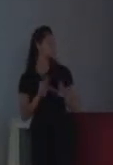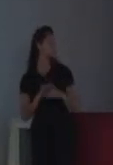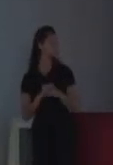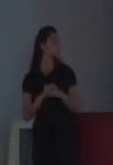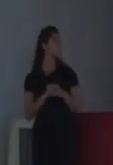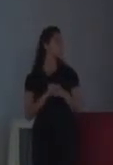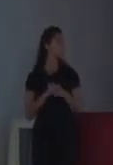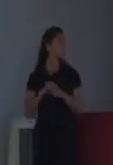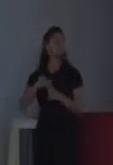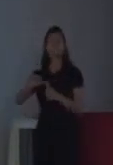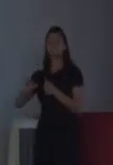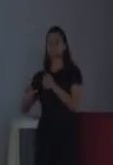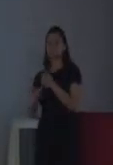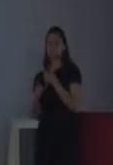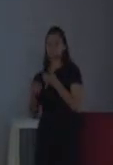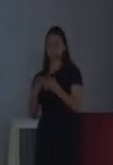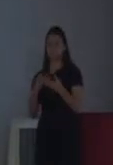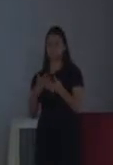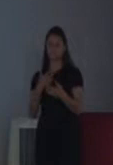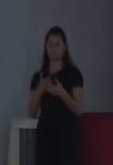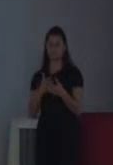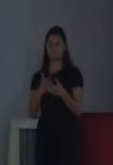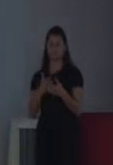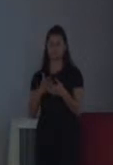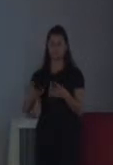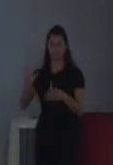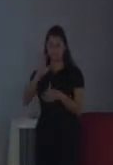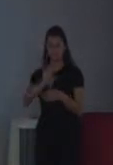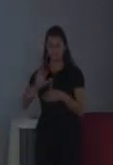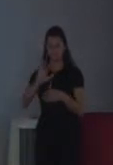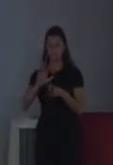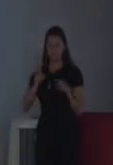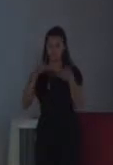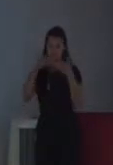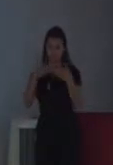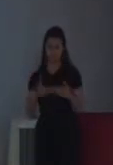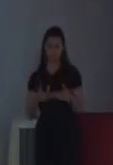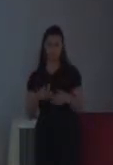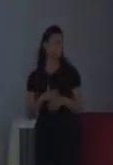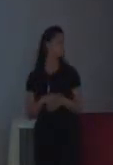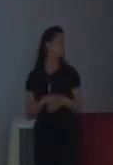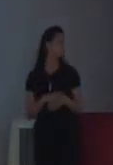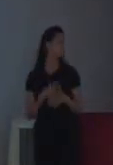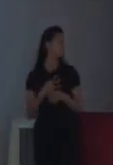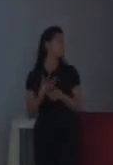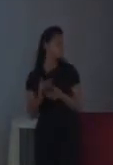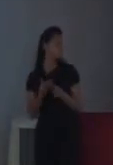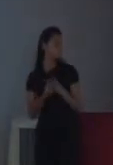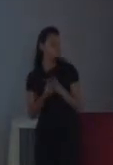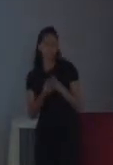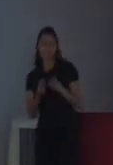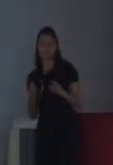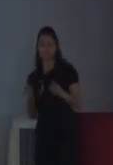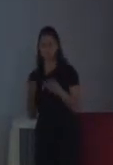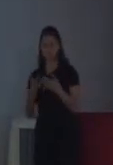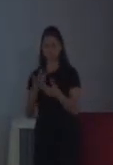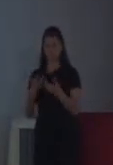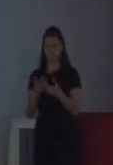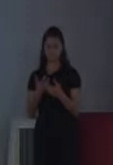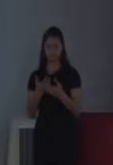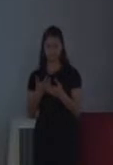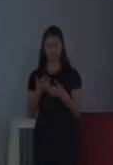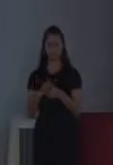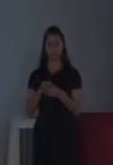subsistema departamental de discapacidad, el subsistema municipal de